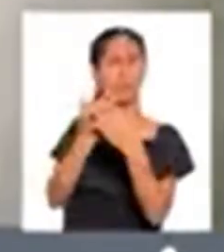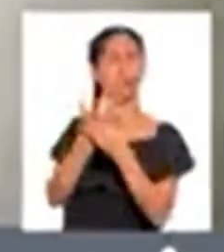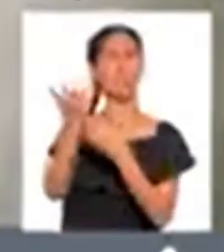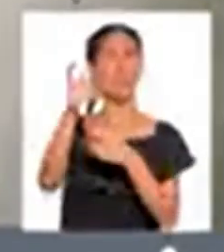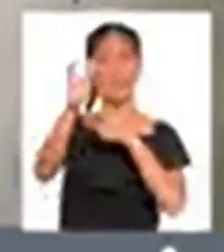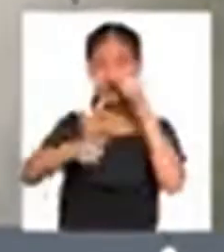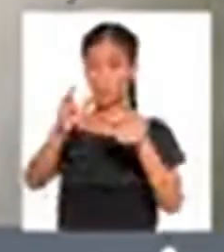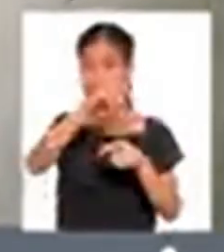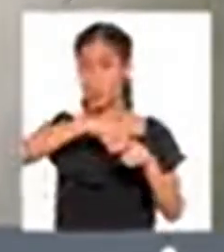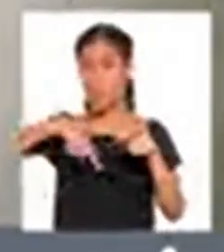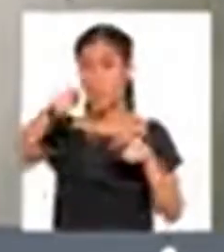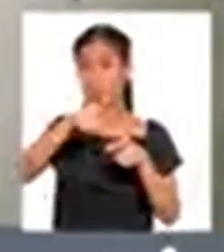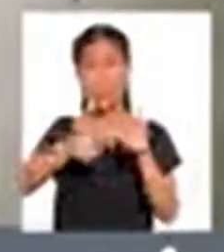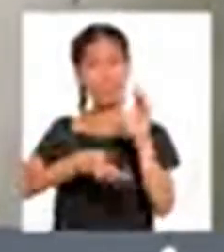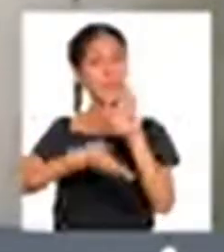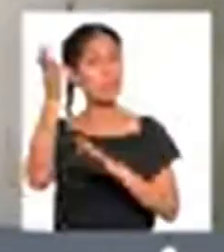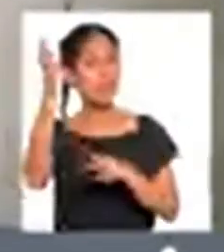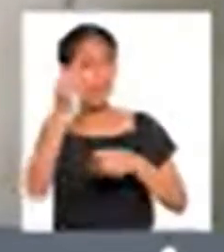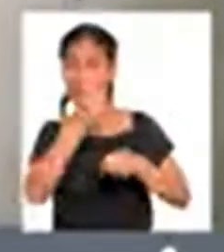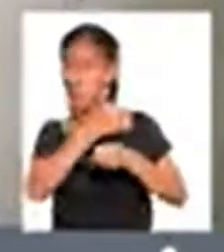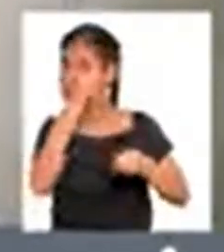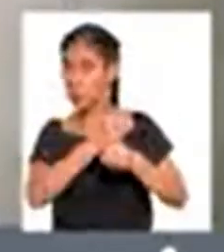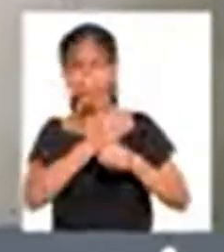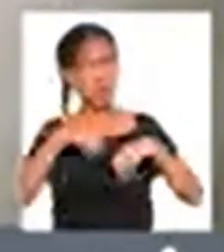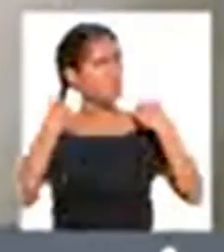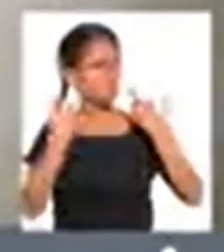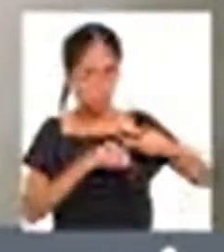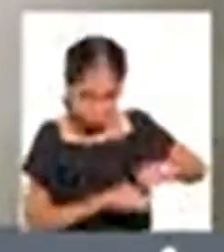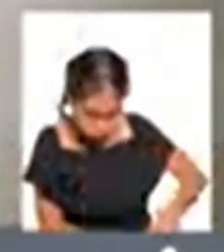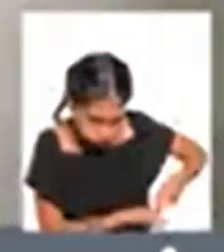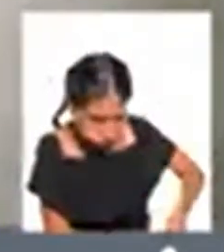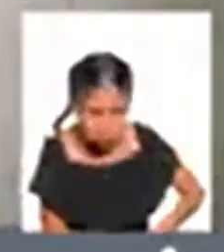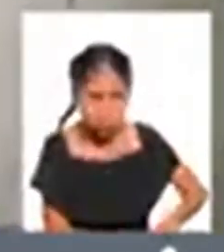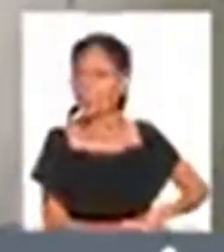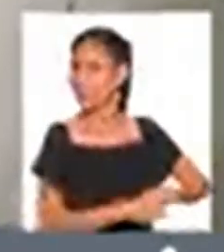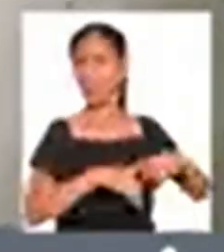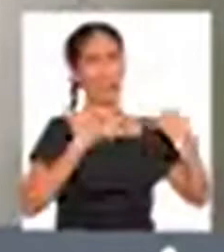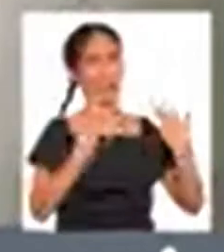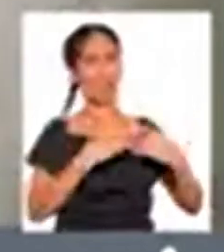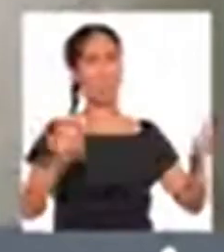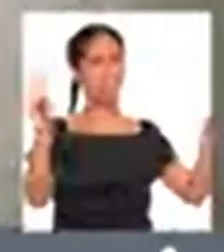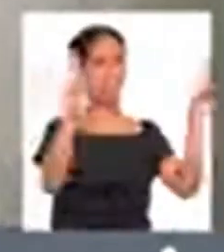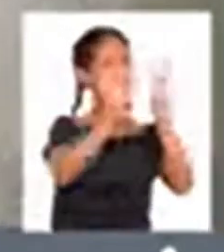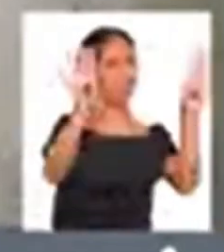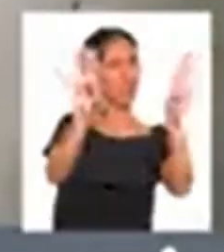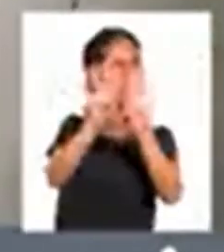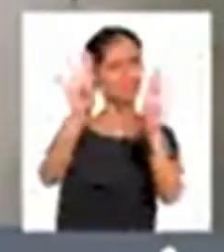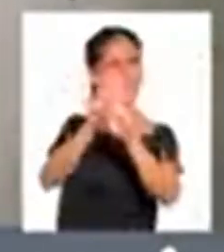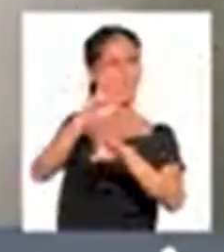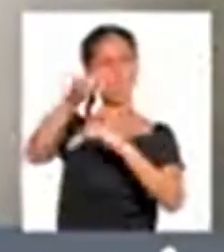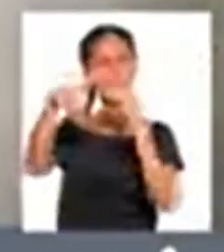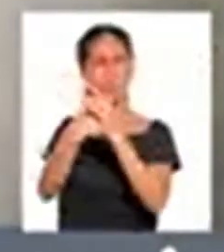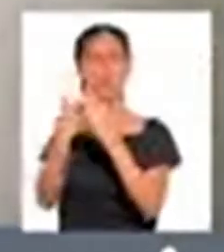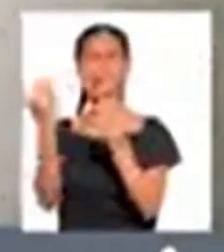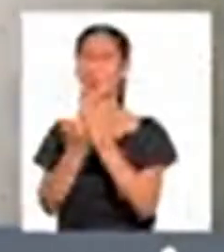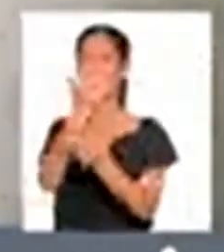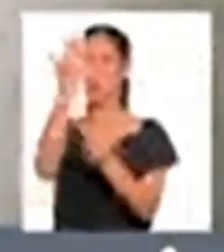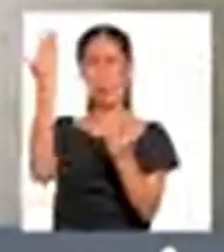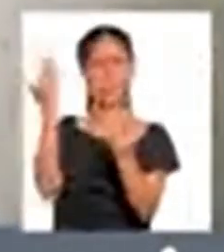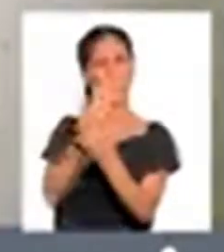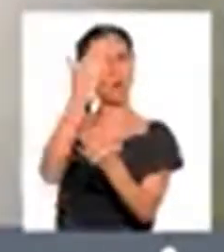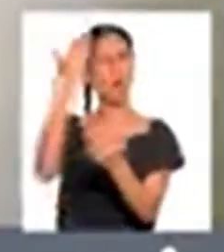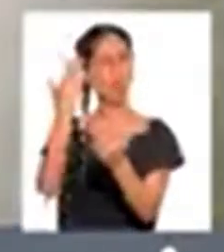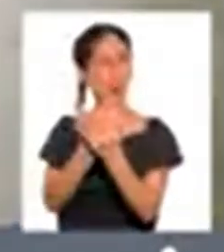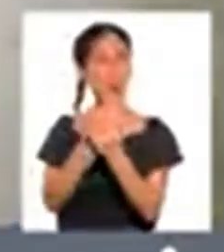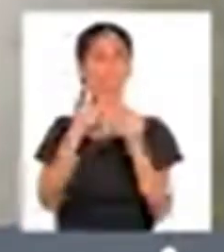se quedaba retenida en zonas rurales. De esta manera se agravaron los graves problemas nutricionales y